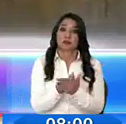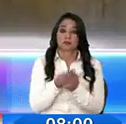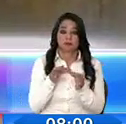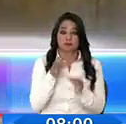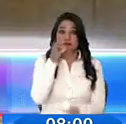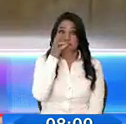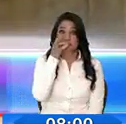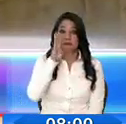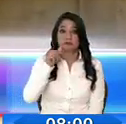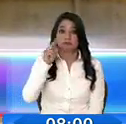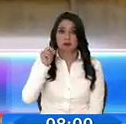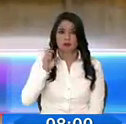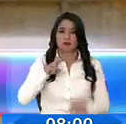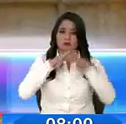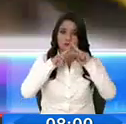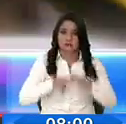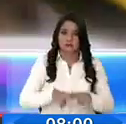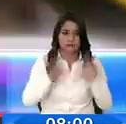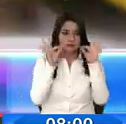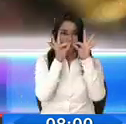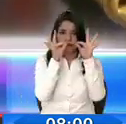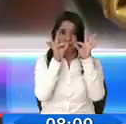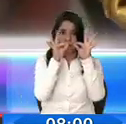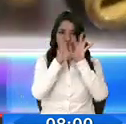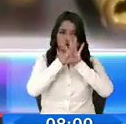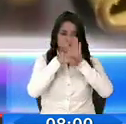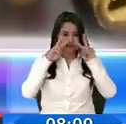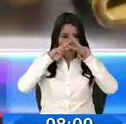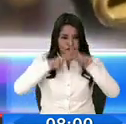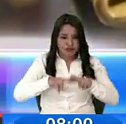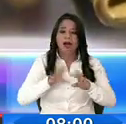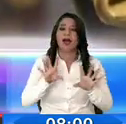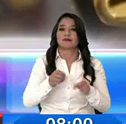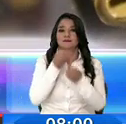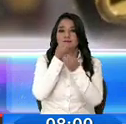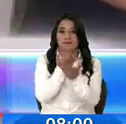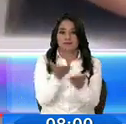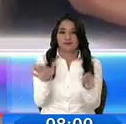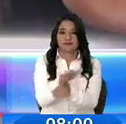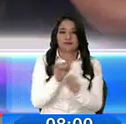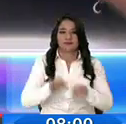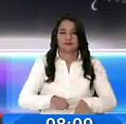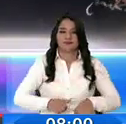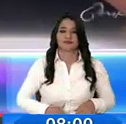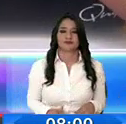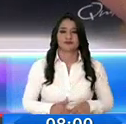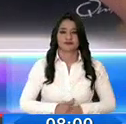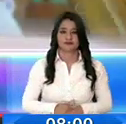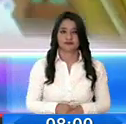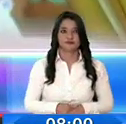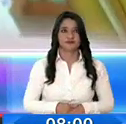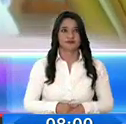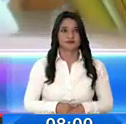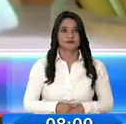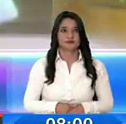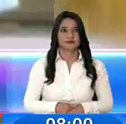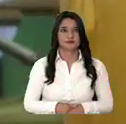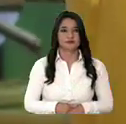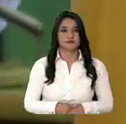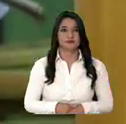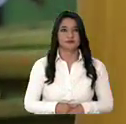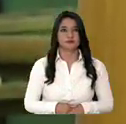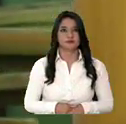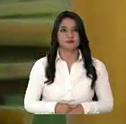de bambú pueden revisar las redes sociales donde tendrán mayor información desde la provincia de santa elena informó